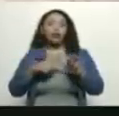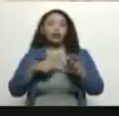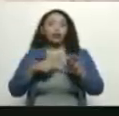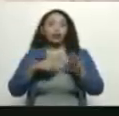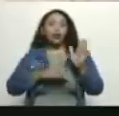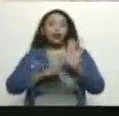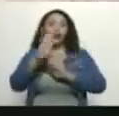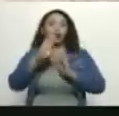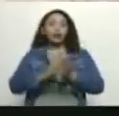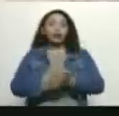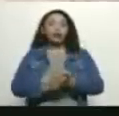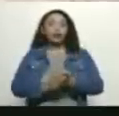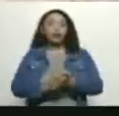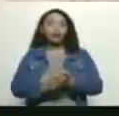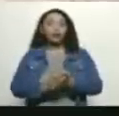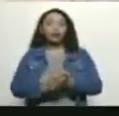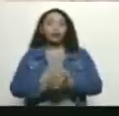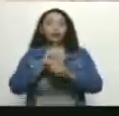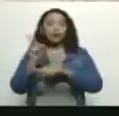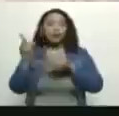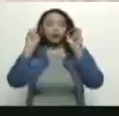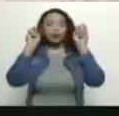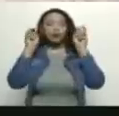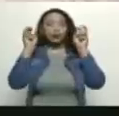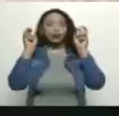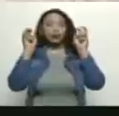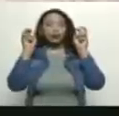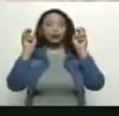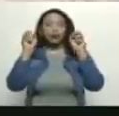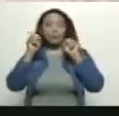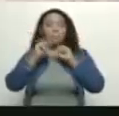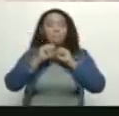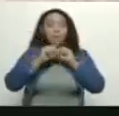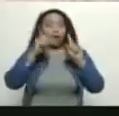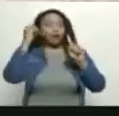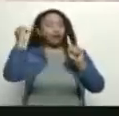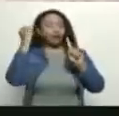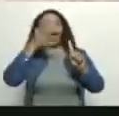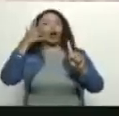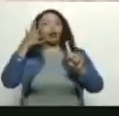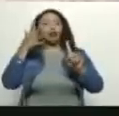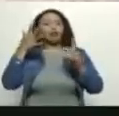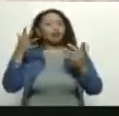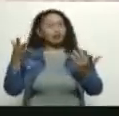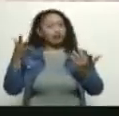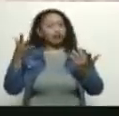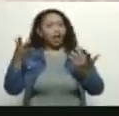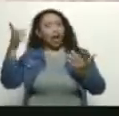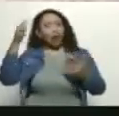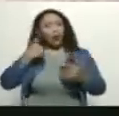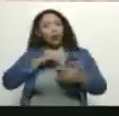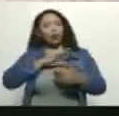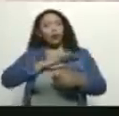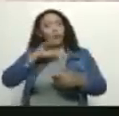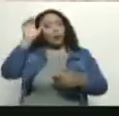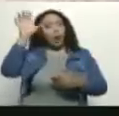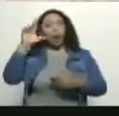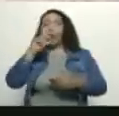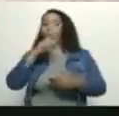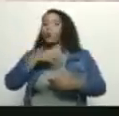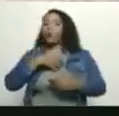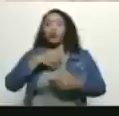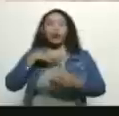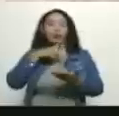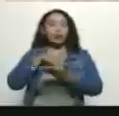el desarrollo. Estas medidas han impactado incluso en que nuestro país no pueda participar